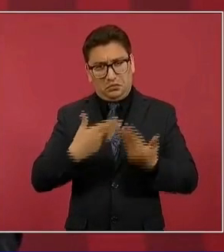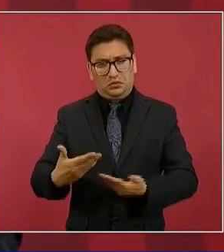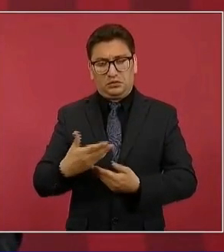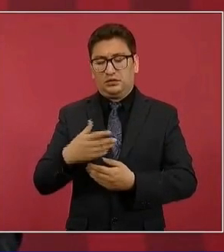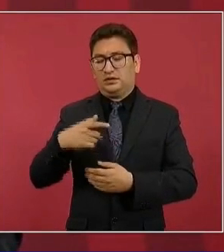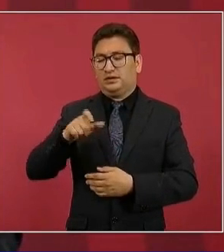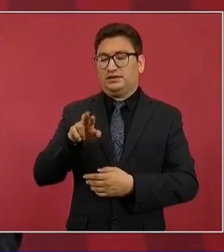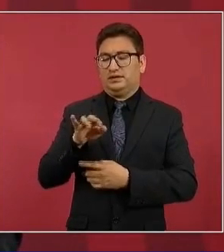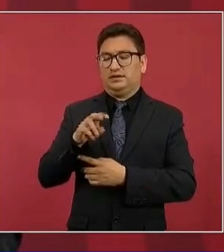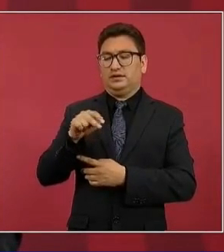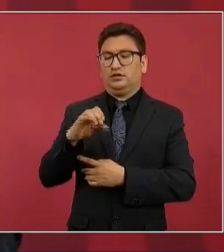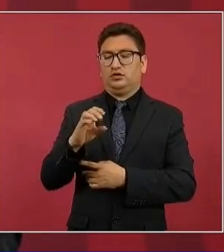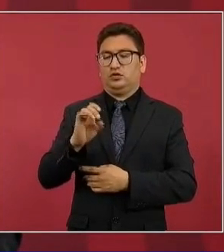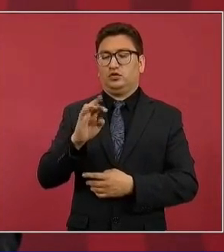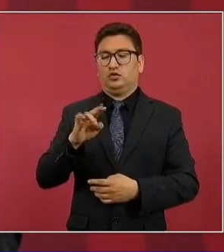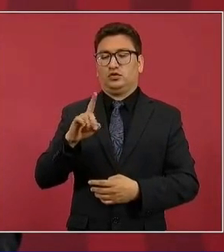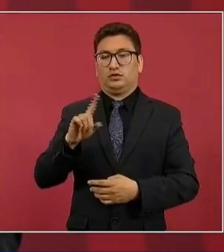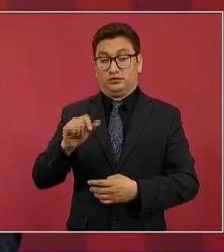Quirino Ordaz.